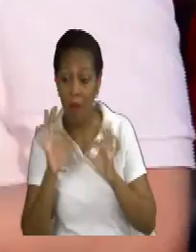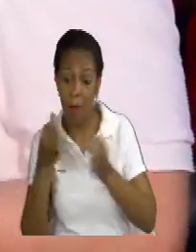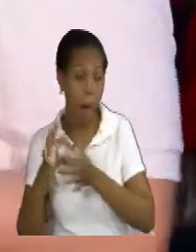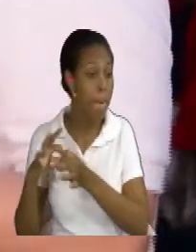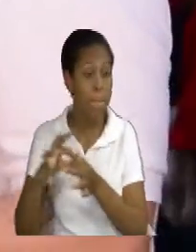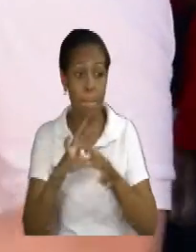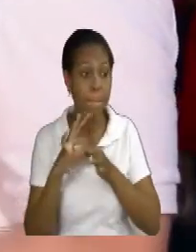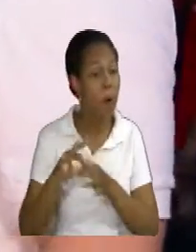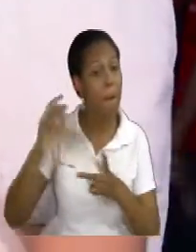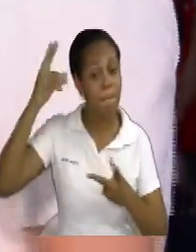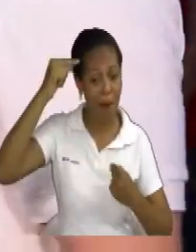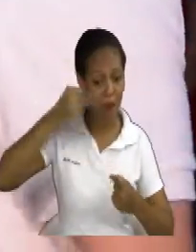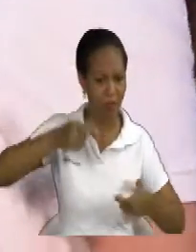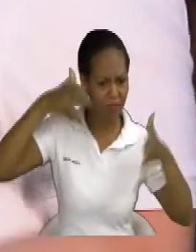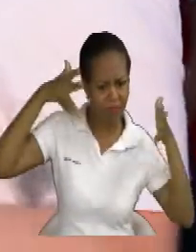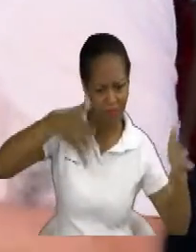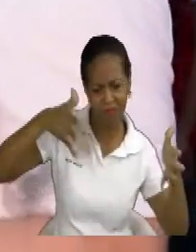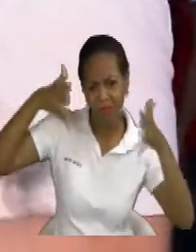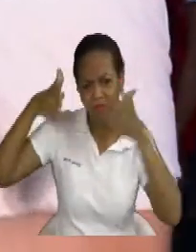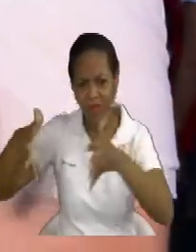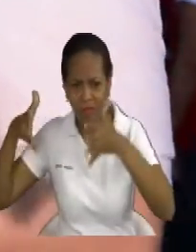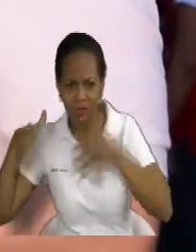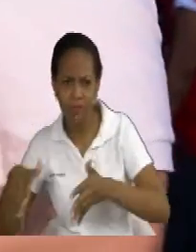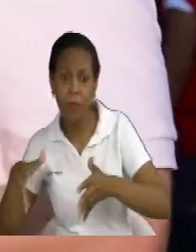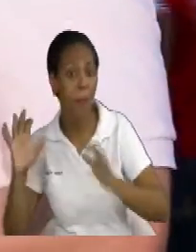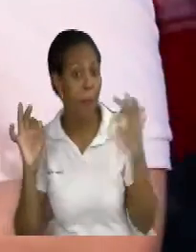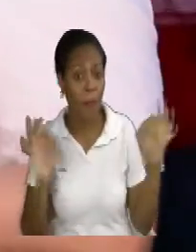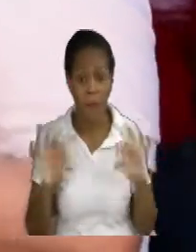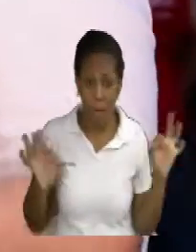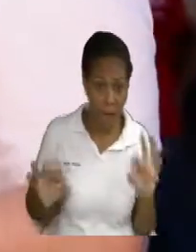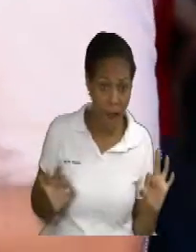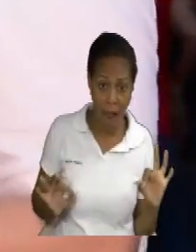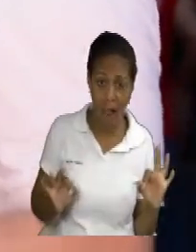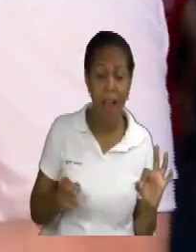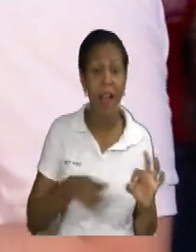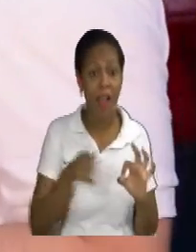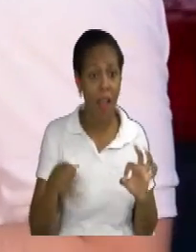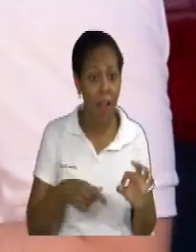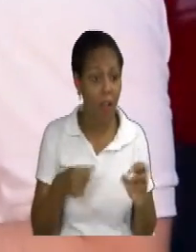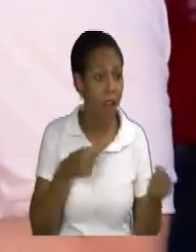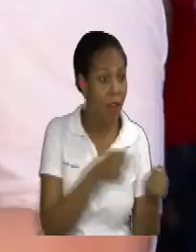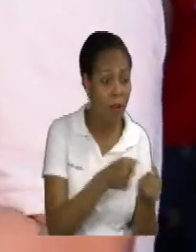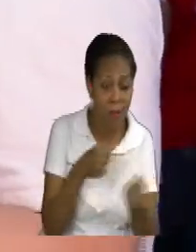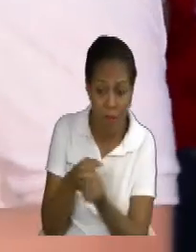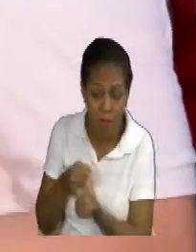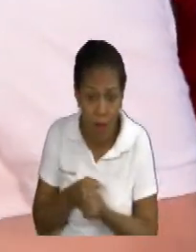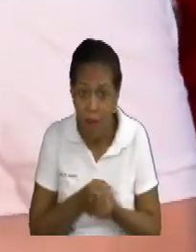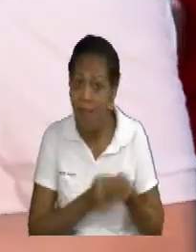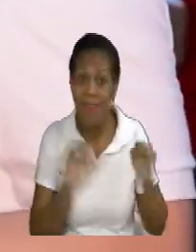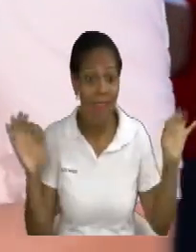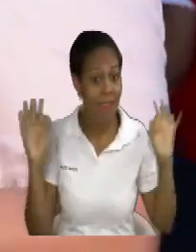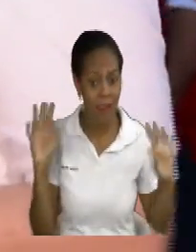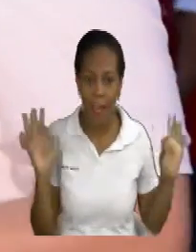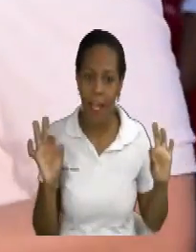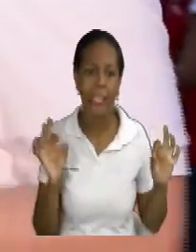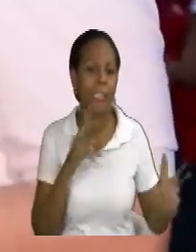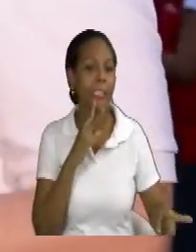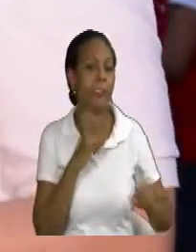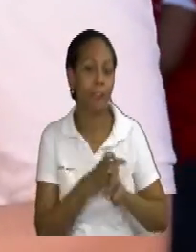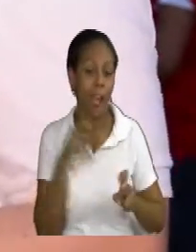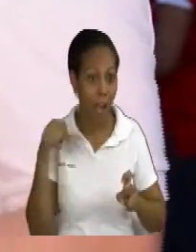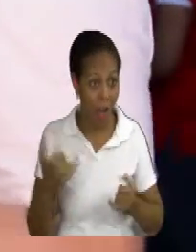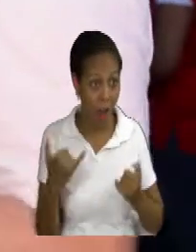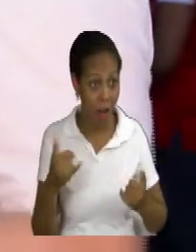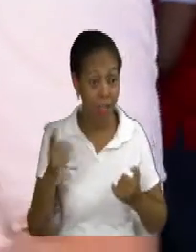los valores, los principios, y si no se le da oportunidades a los integrantes de las mismas, esta sociedad no va a poder avanzar